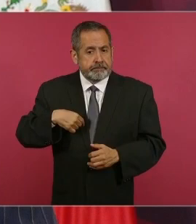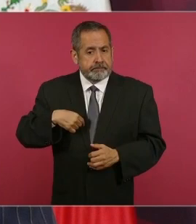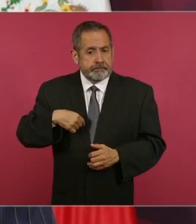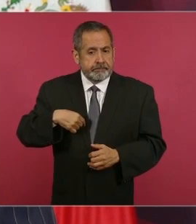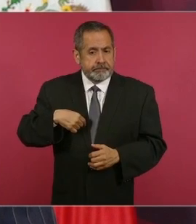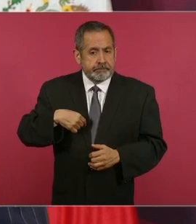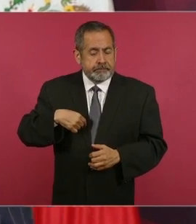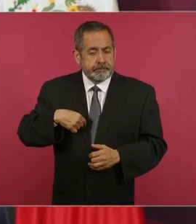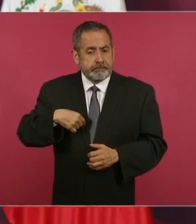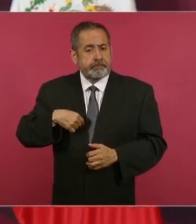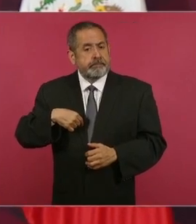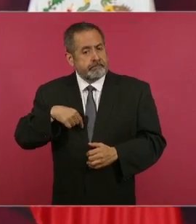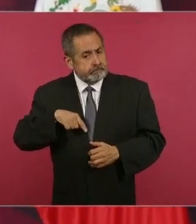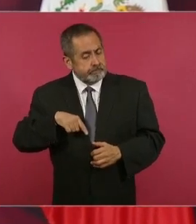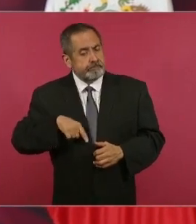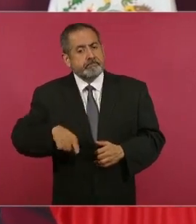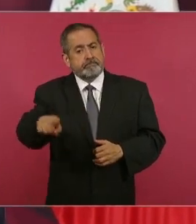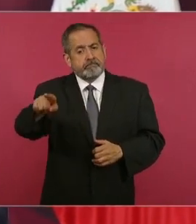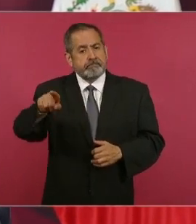a trasladarme